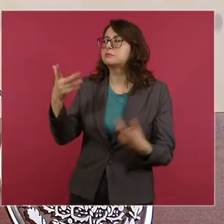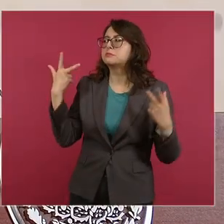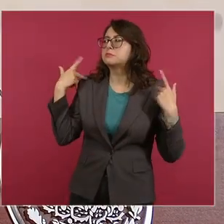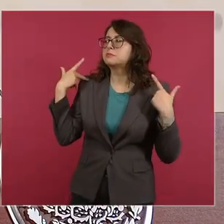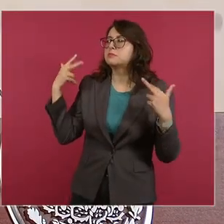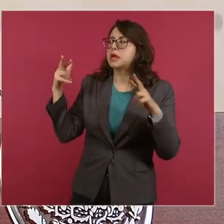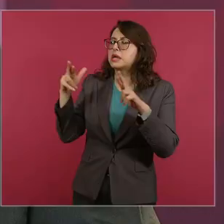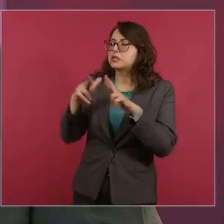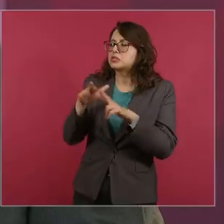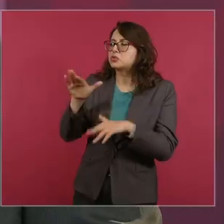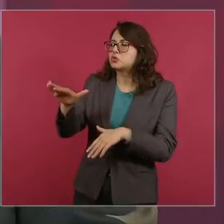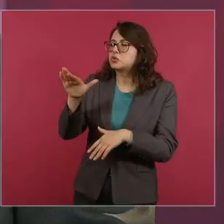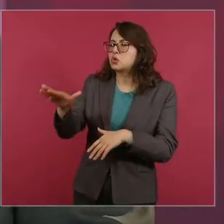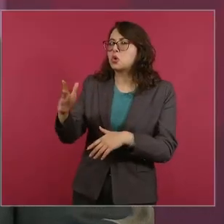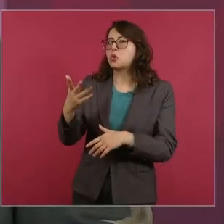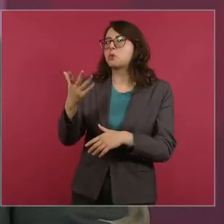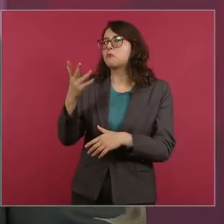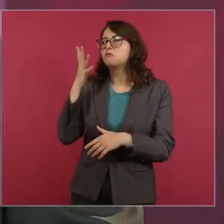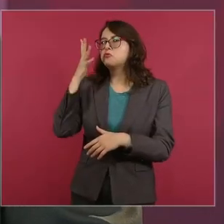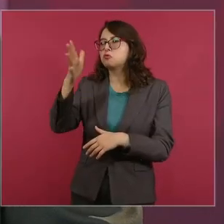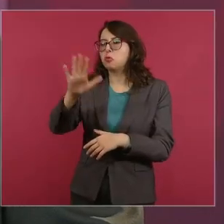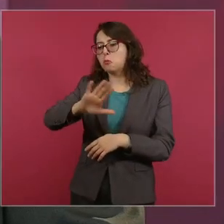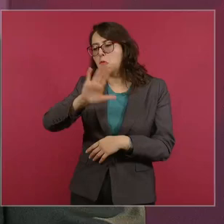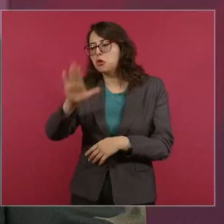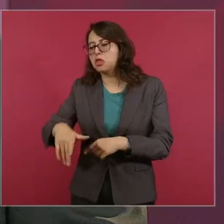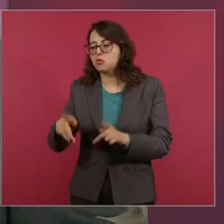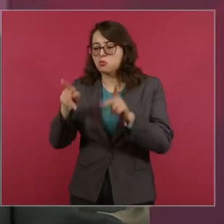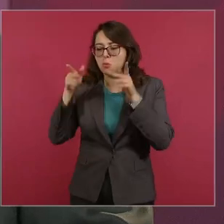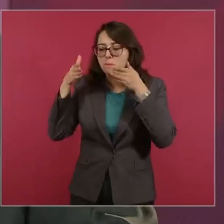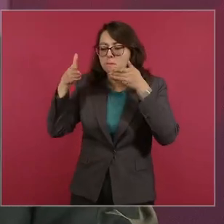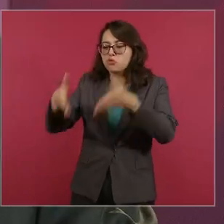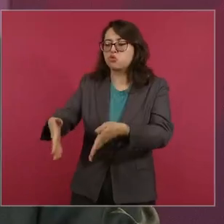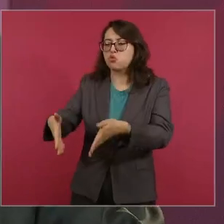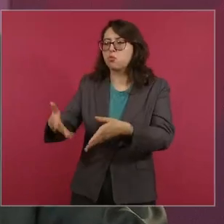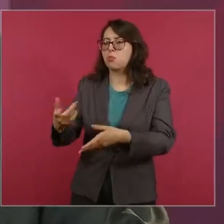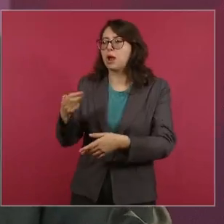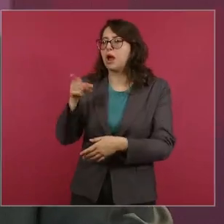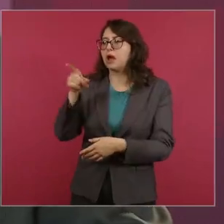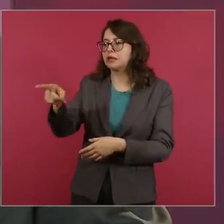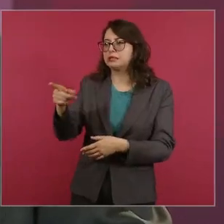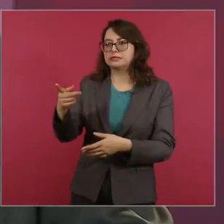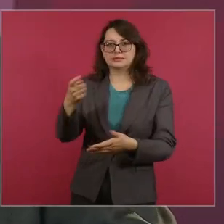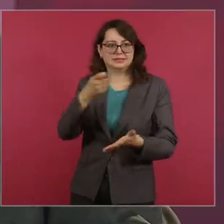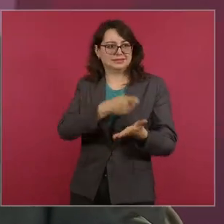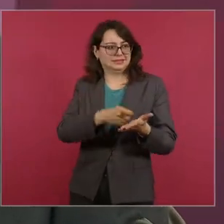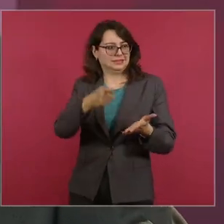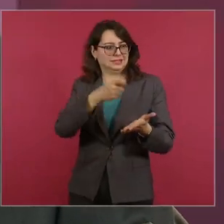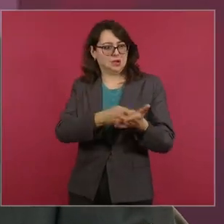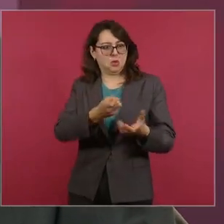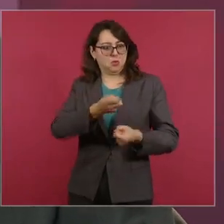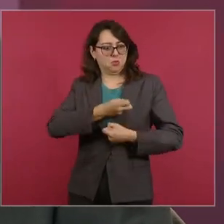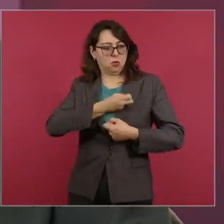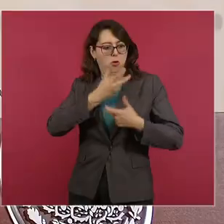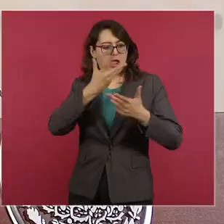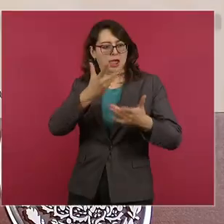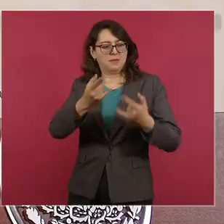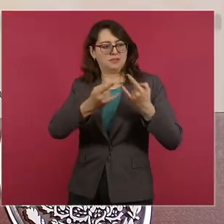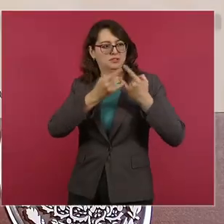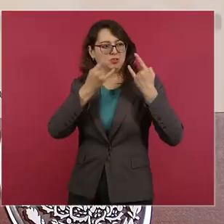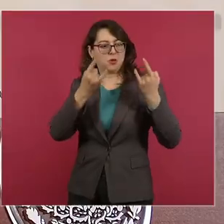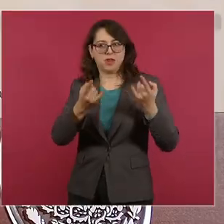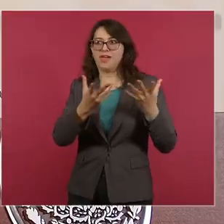¿qué se llevaría a su tumba? usted que ha escrito bellos poemas cuentos